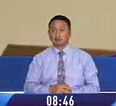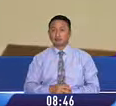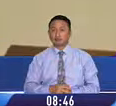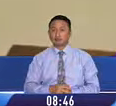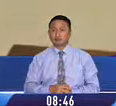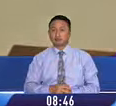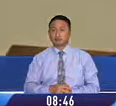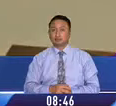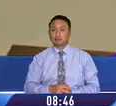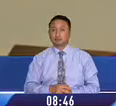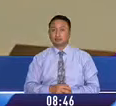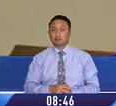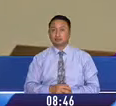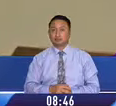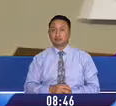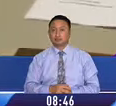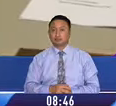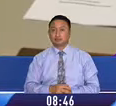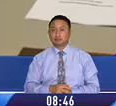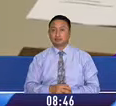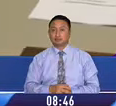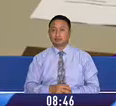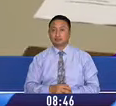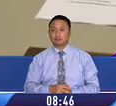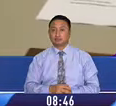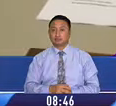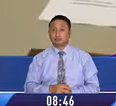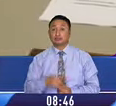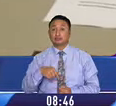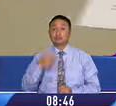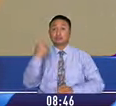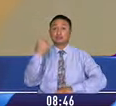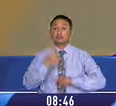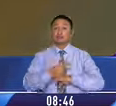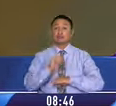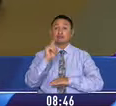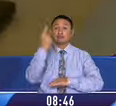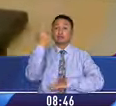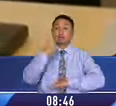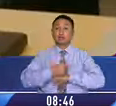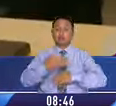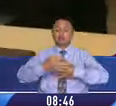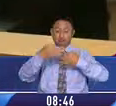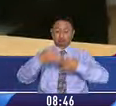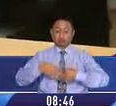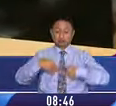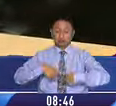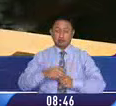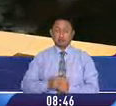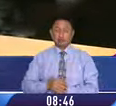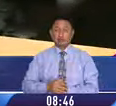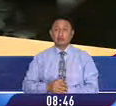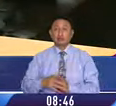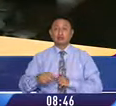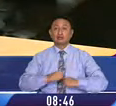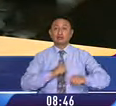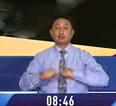de sus primeros documentos en este día, en este primer día oficialmente de